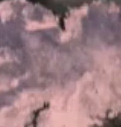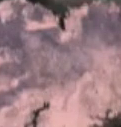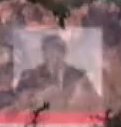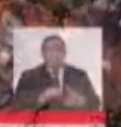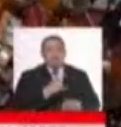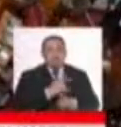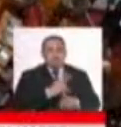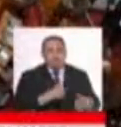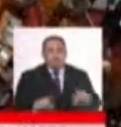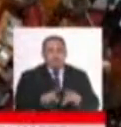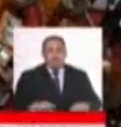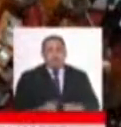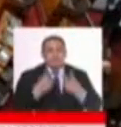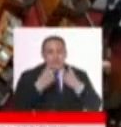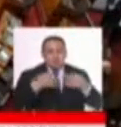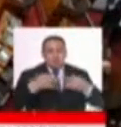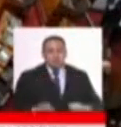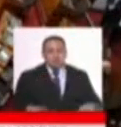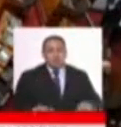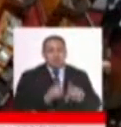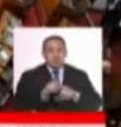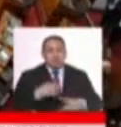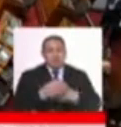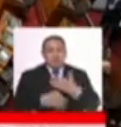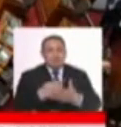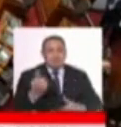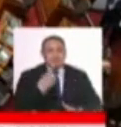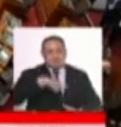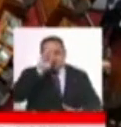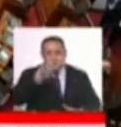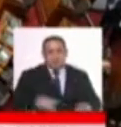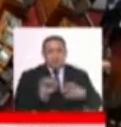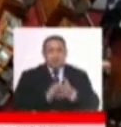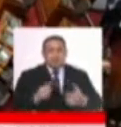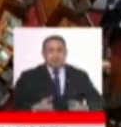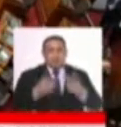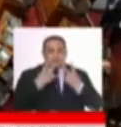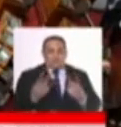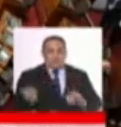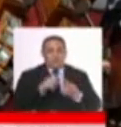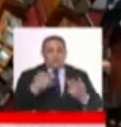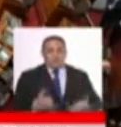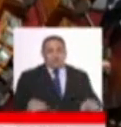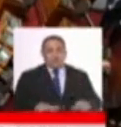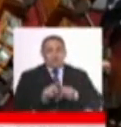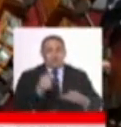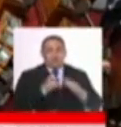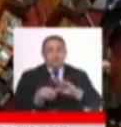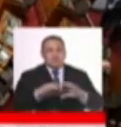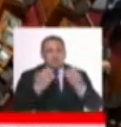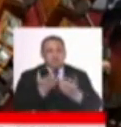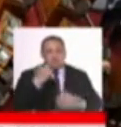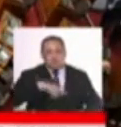Castillo en los últimos tiempos, pero tampoco salió a decir basta, que era lo que tocaba a un líder político que quisiera deslindar de un